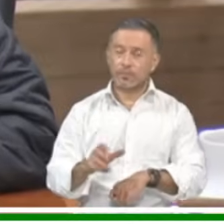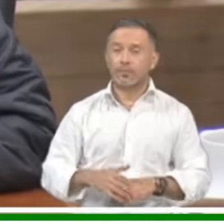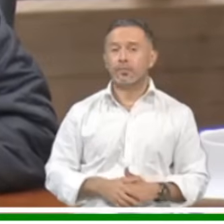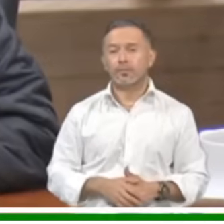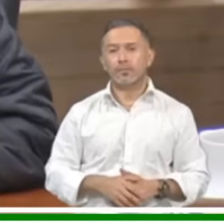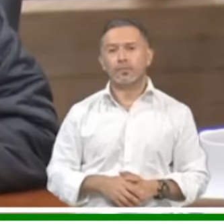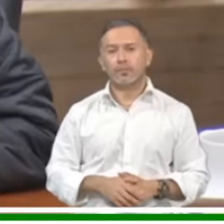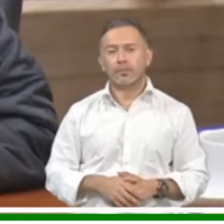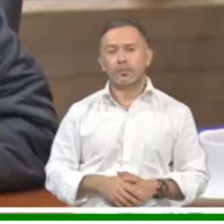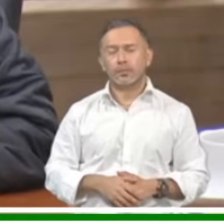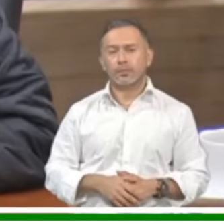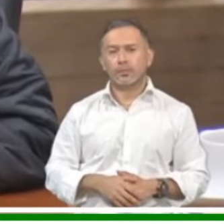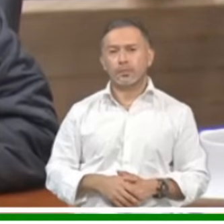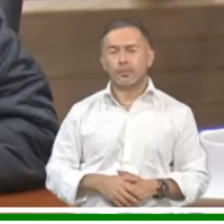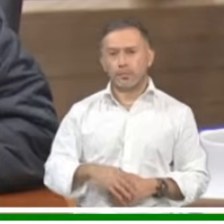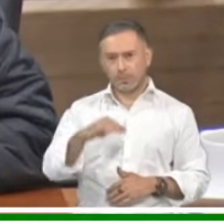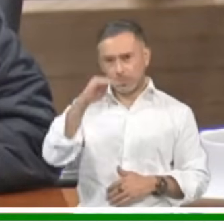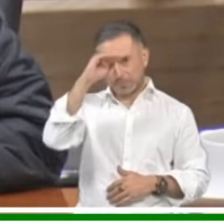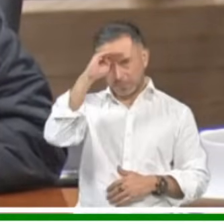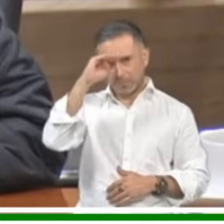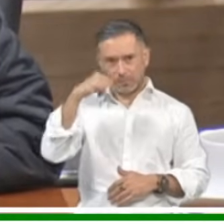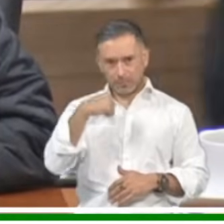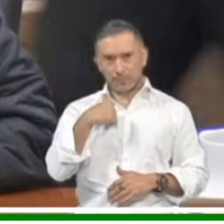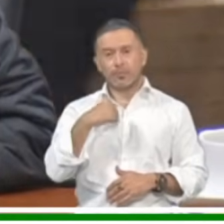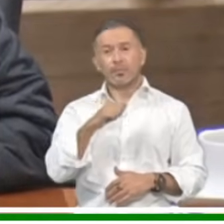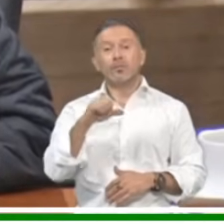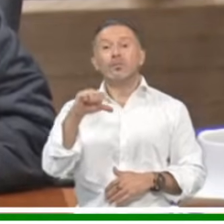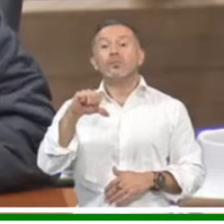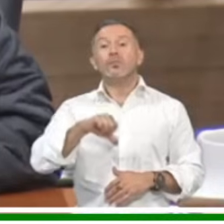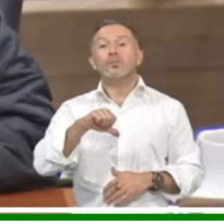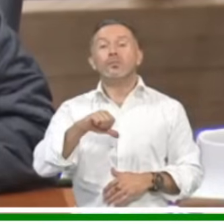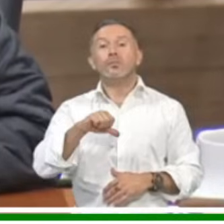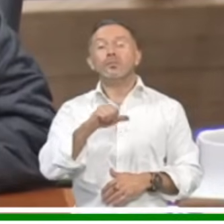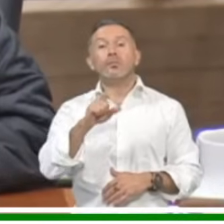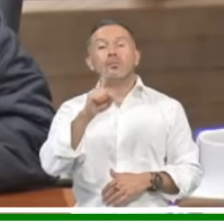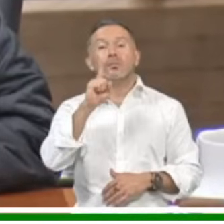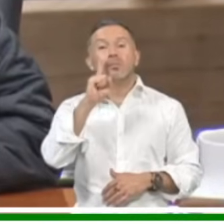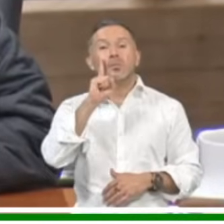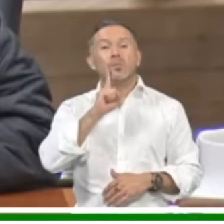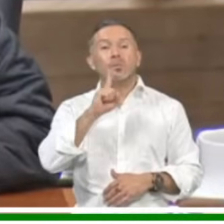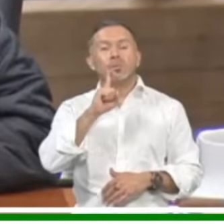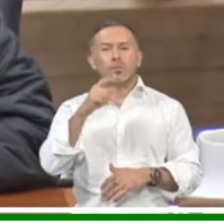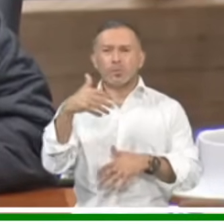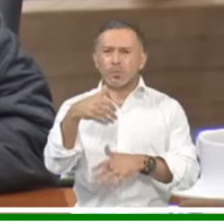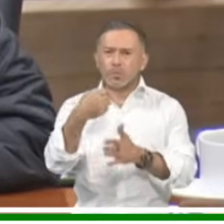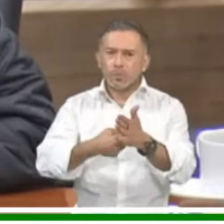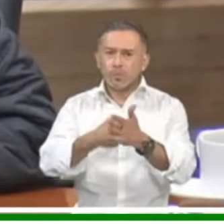Creo que deberíamos de abstenernos en solidaridad con la lucha feminista el día de hoy, de dar una muestra